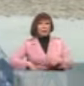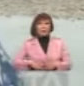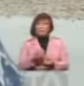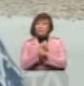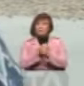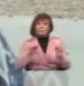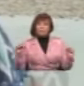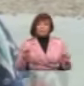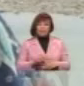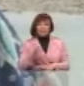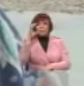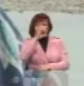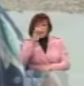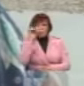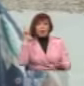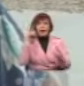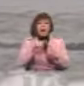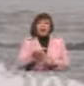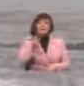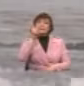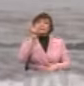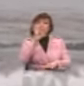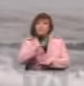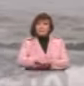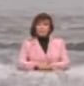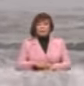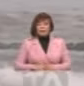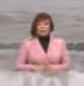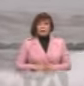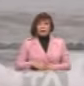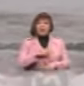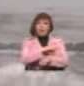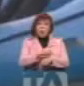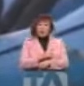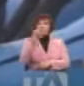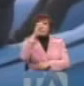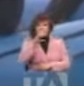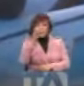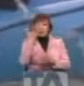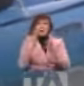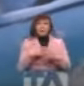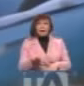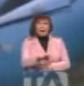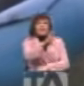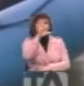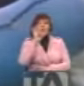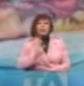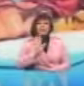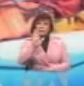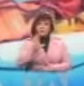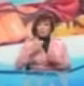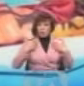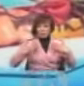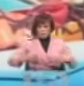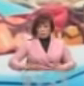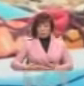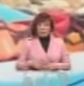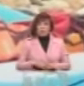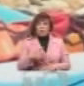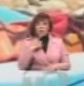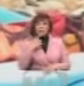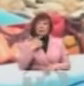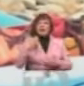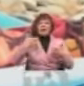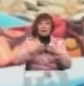buscamos hasta las 6:30 de la tarde. Tras varias horas de búsqueda, su cuerpo fue encontrado por personal del cuerpo de bomberos, que utilizaron equipos